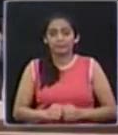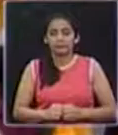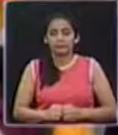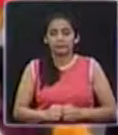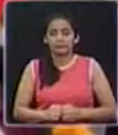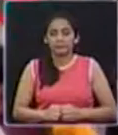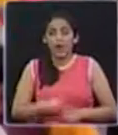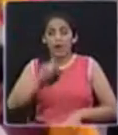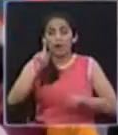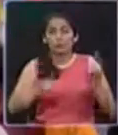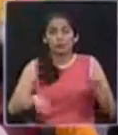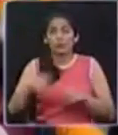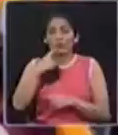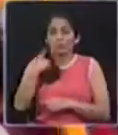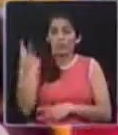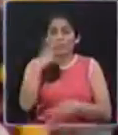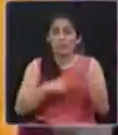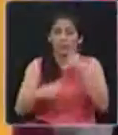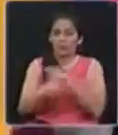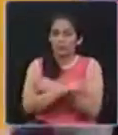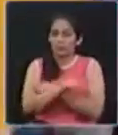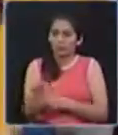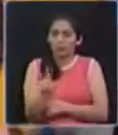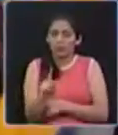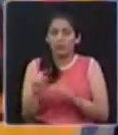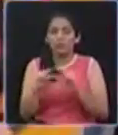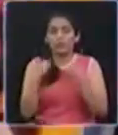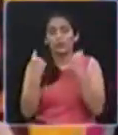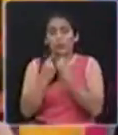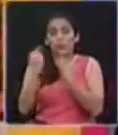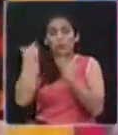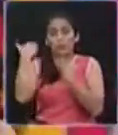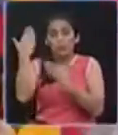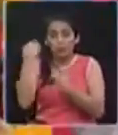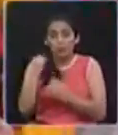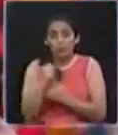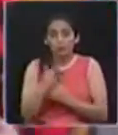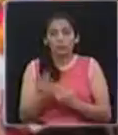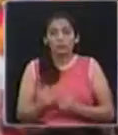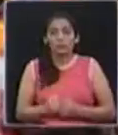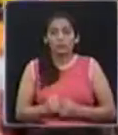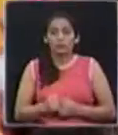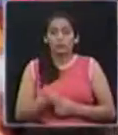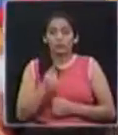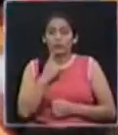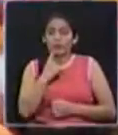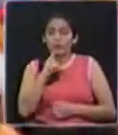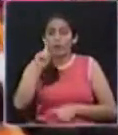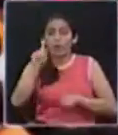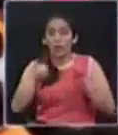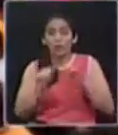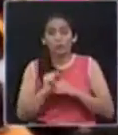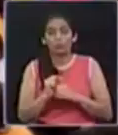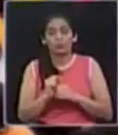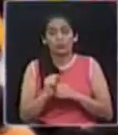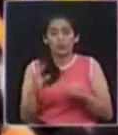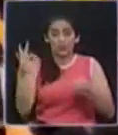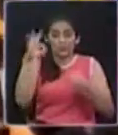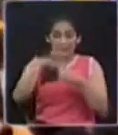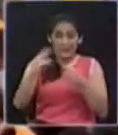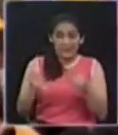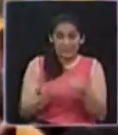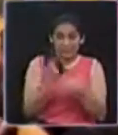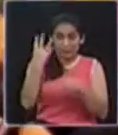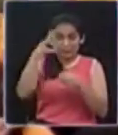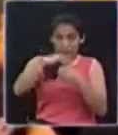dirige y se refirió al anuncio de las organizaciones políticas que participan en la segunda vuelta de que se tomarían las instalaciones del